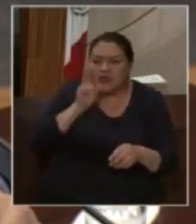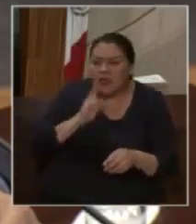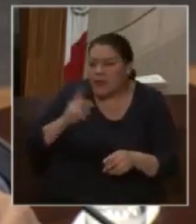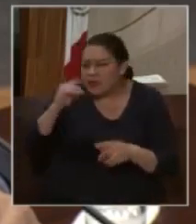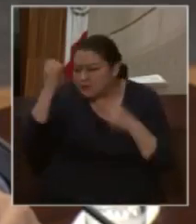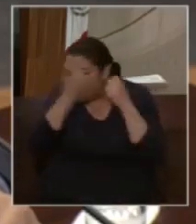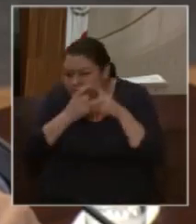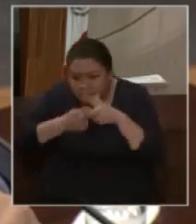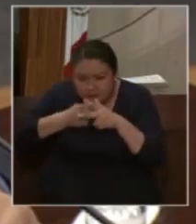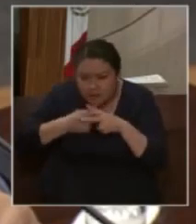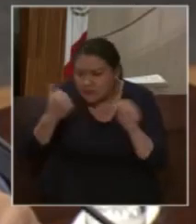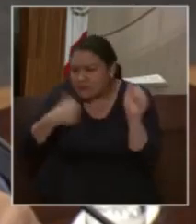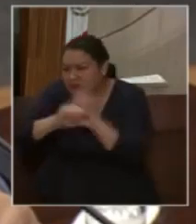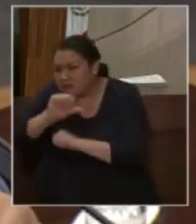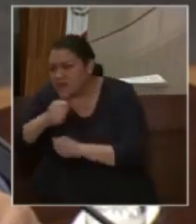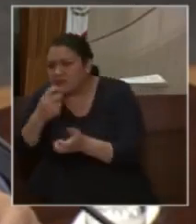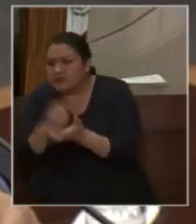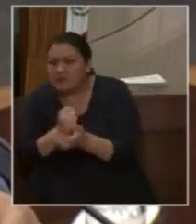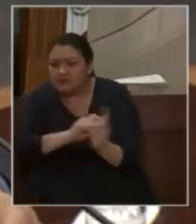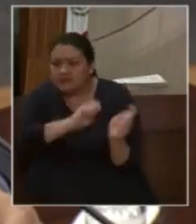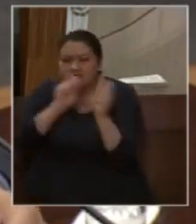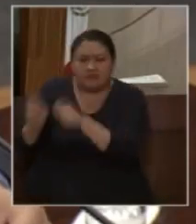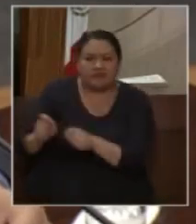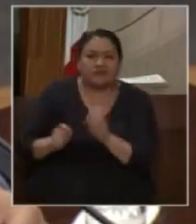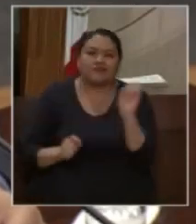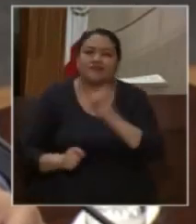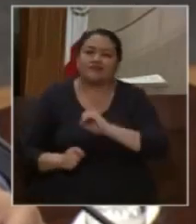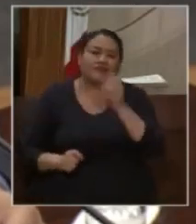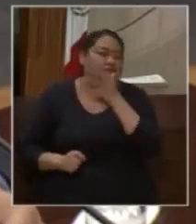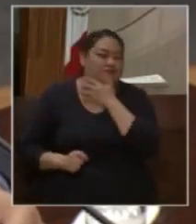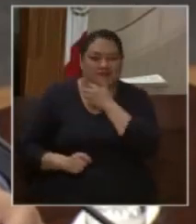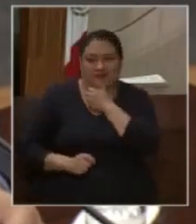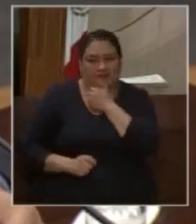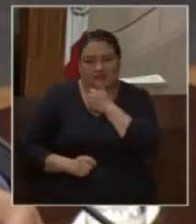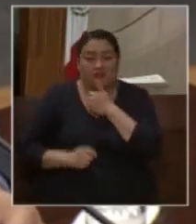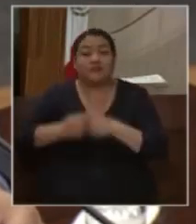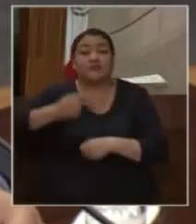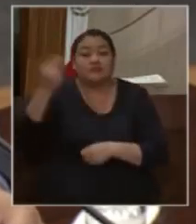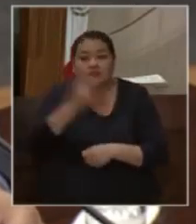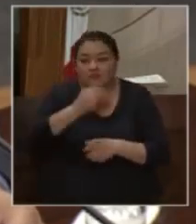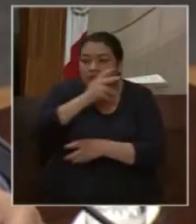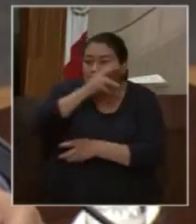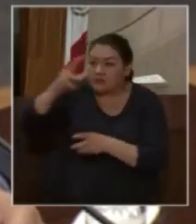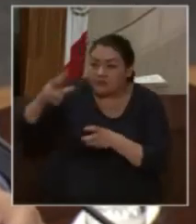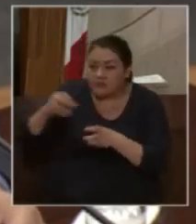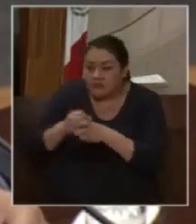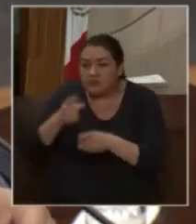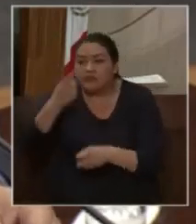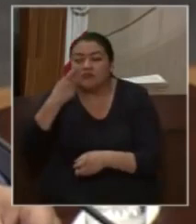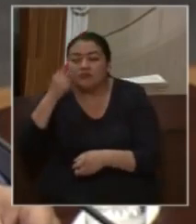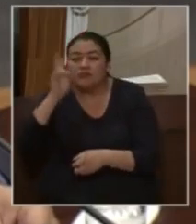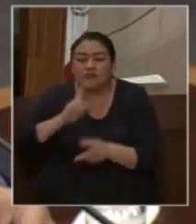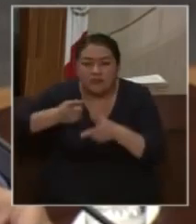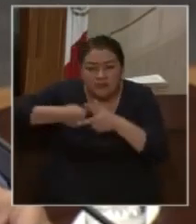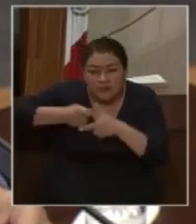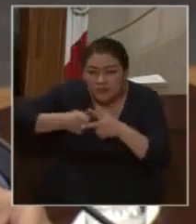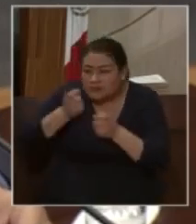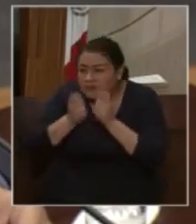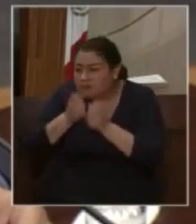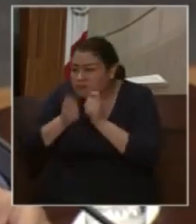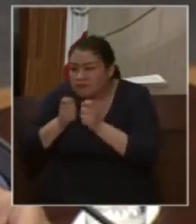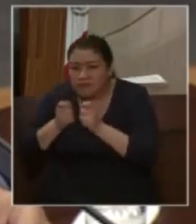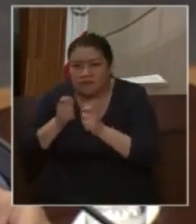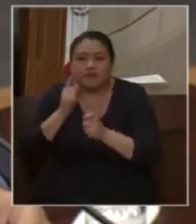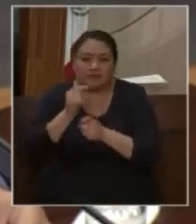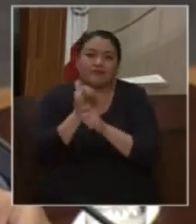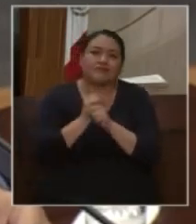sobre la base del cambio de ganador para desechar de plano la demanda, sino que es necesario el examen del aspecto cuantitativo.